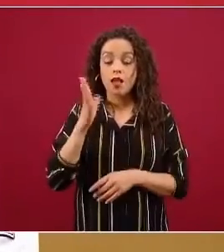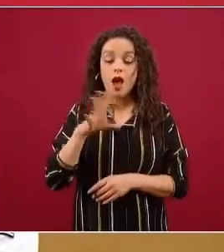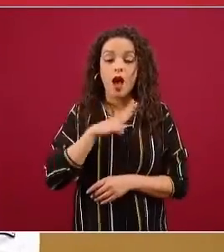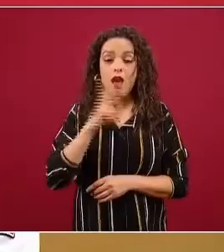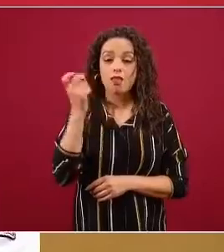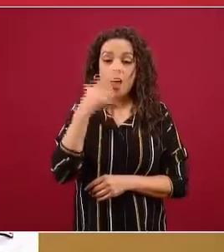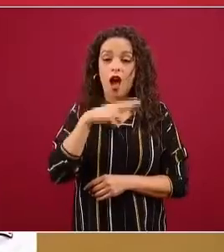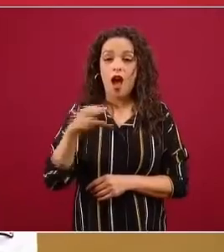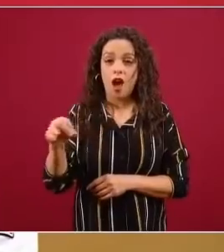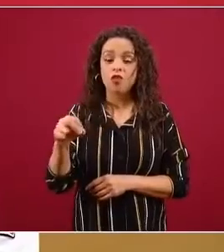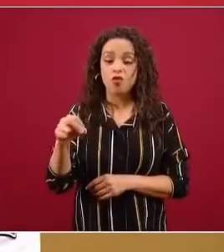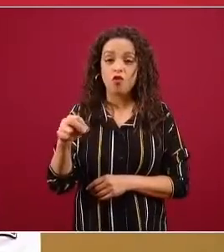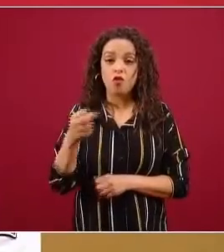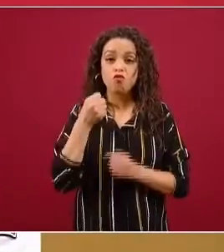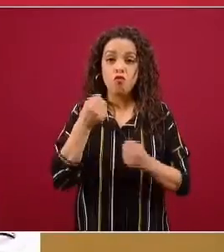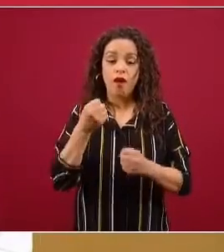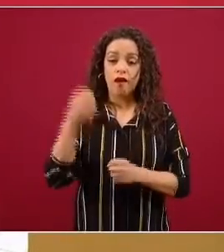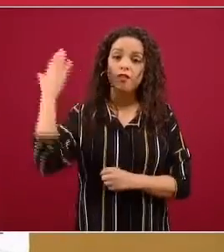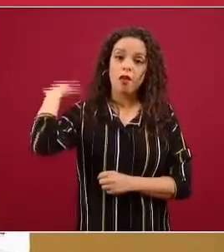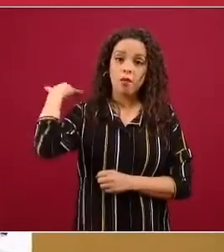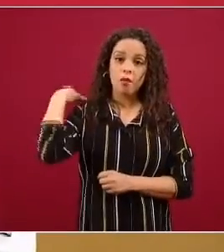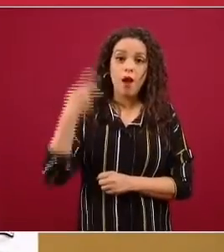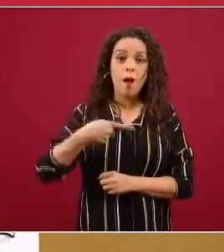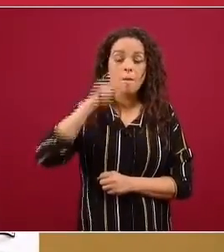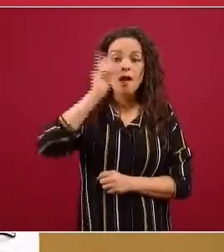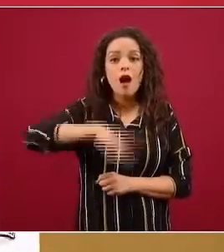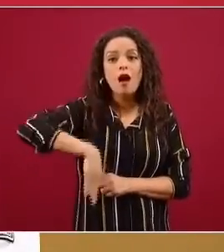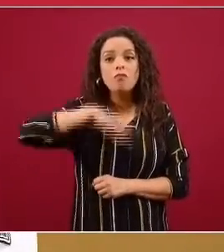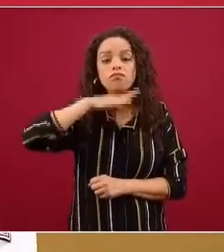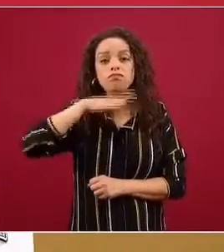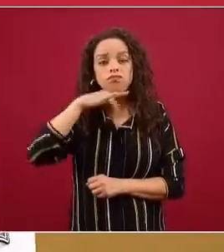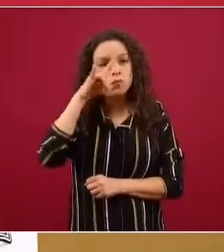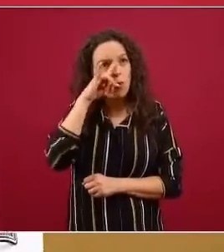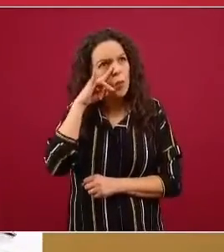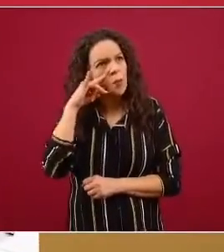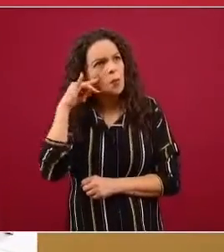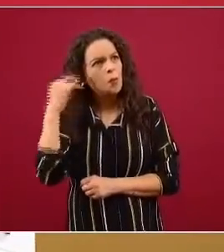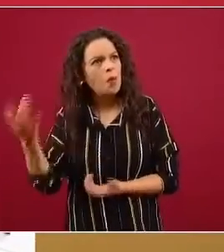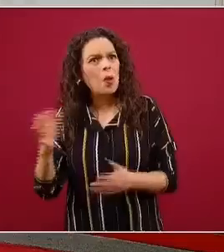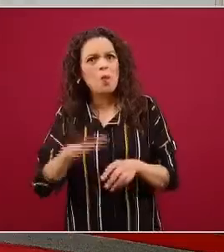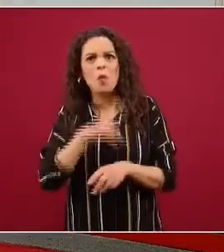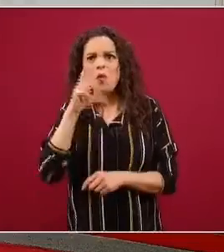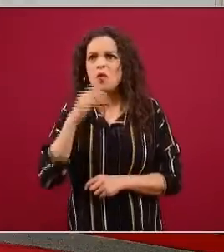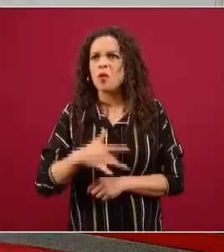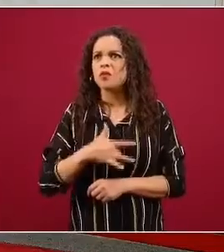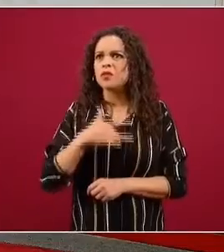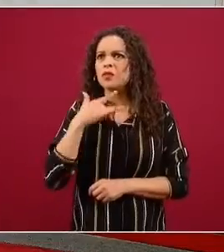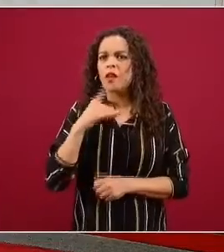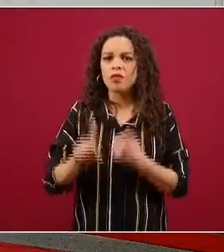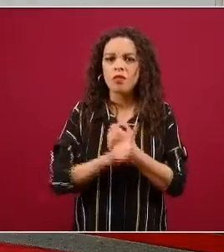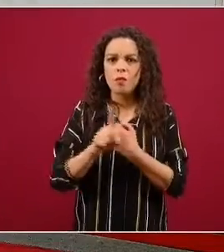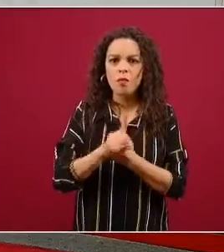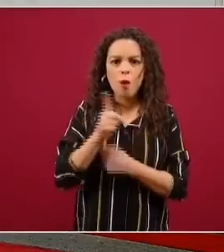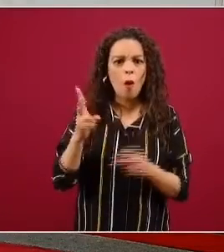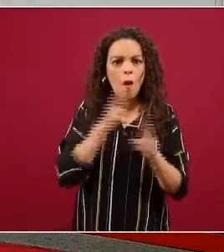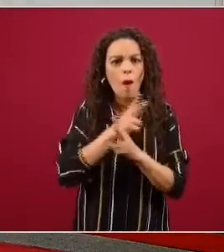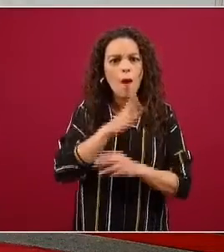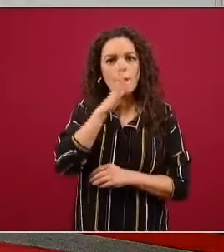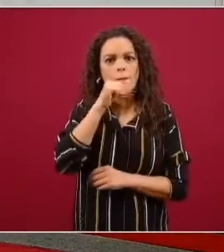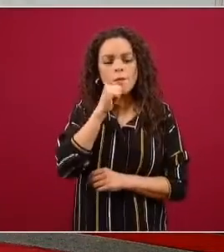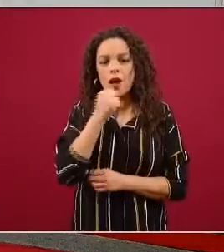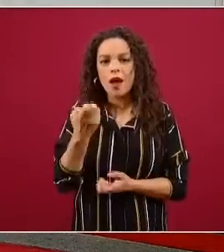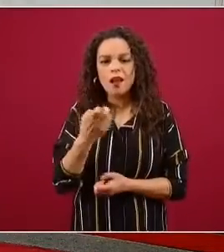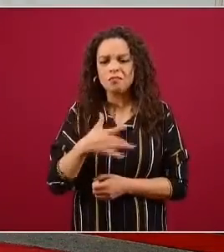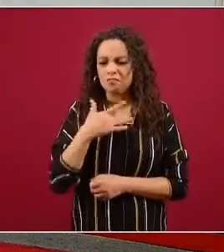pulmones y no percatarse, porque no siente la dificultad para respirar. Pero